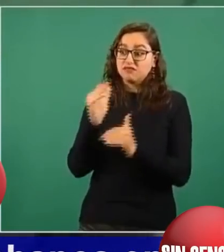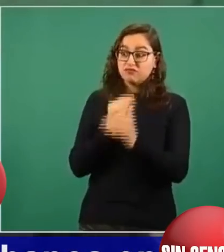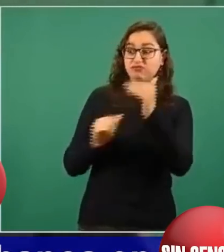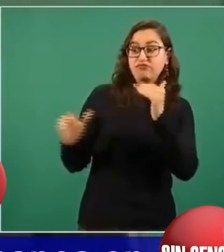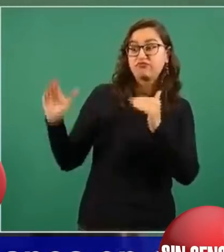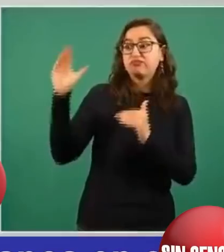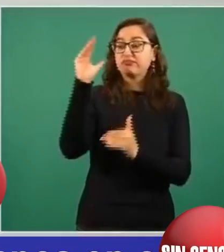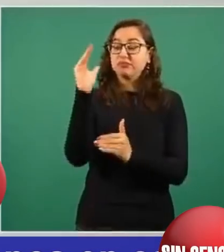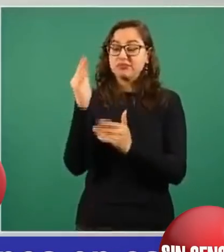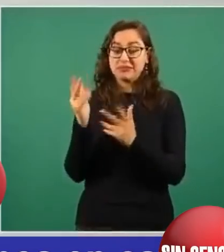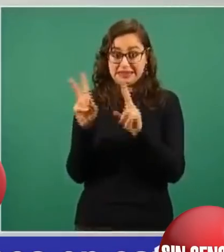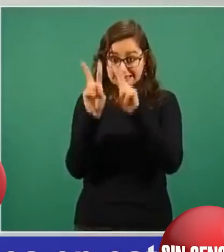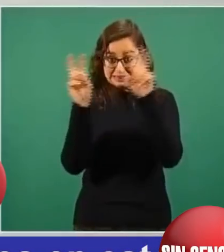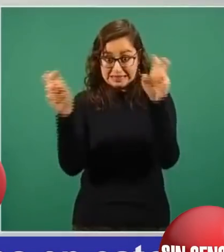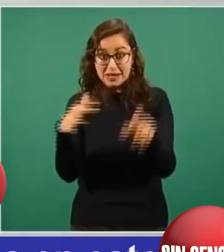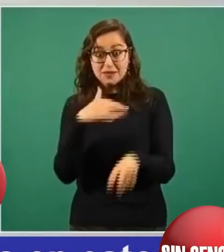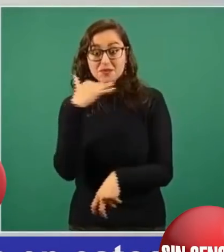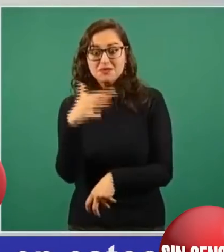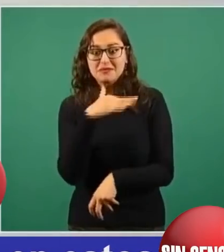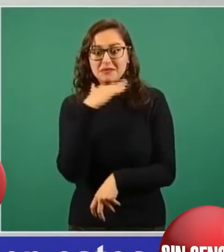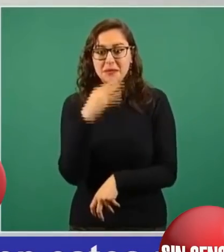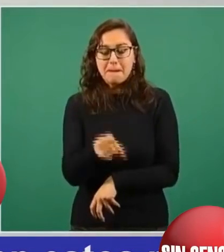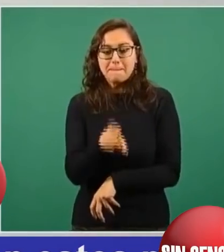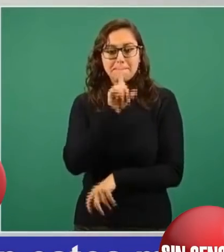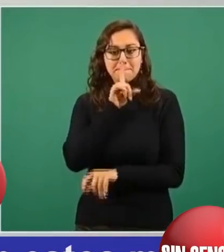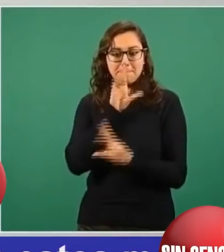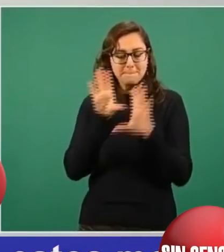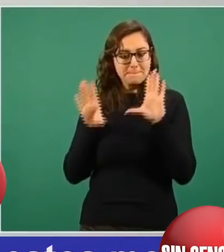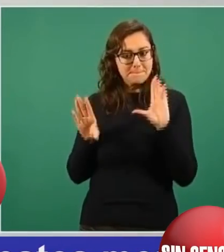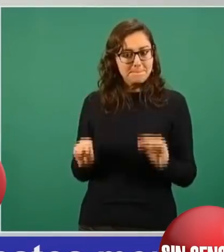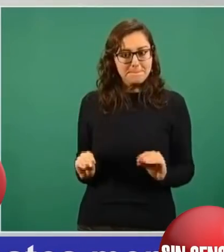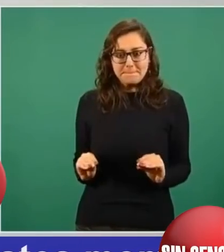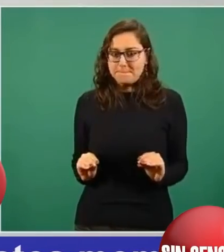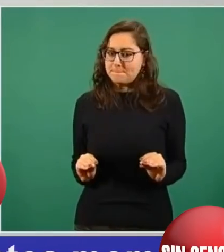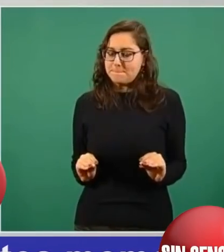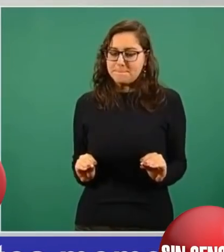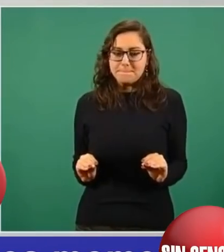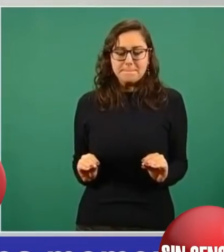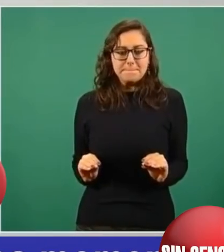El tema de la corrupción estaba vedado.